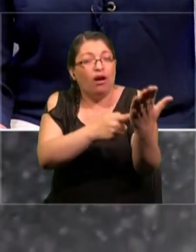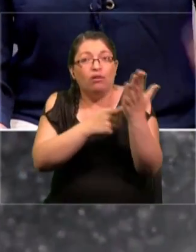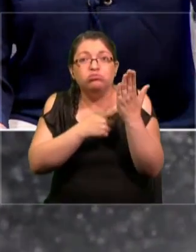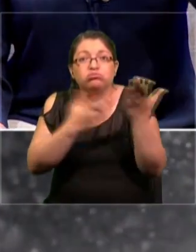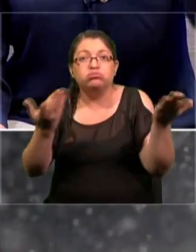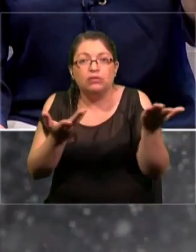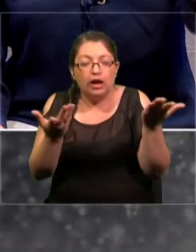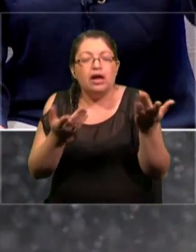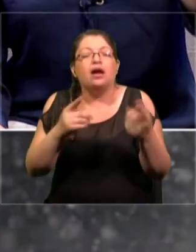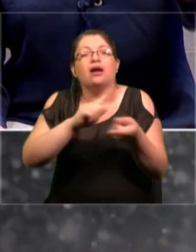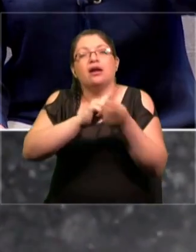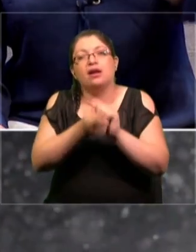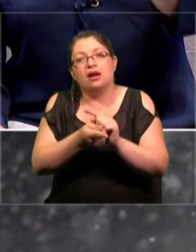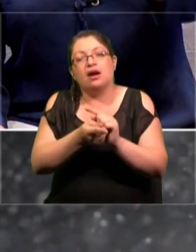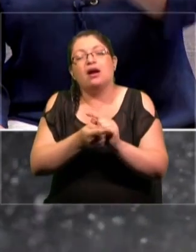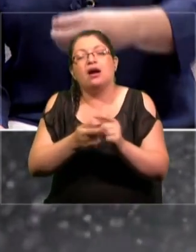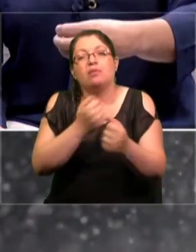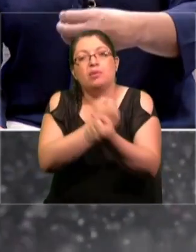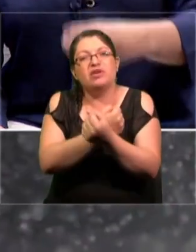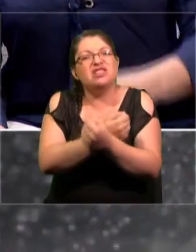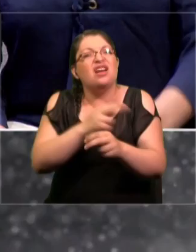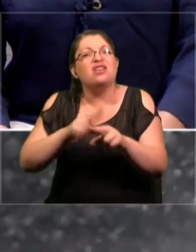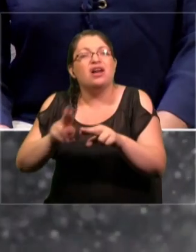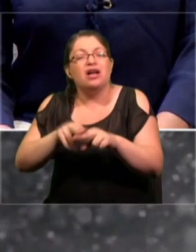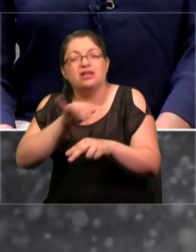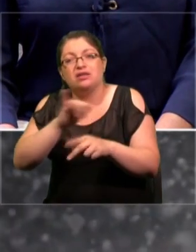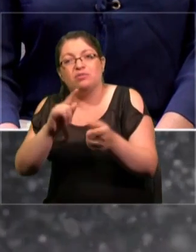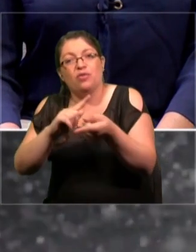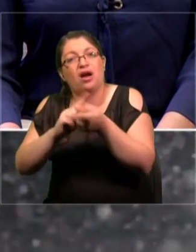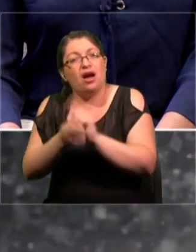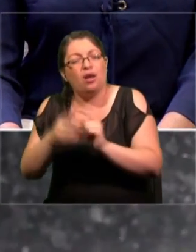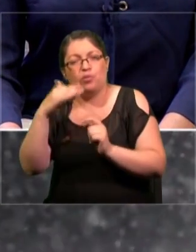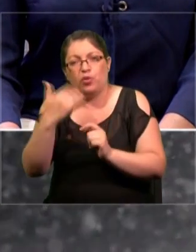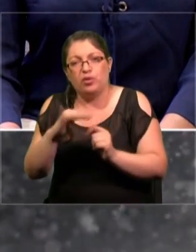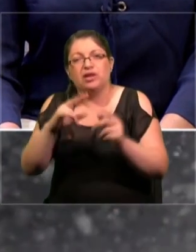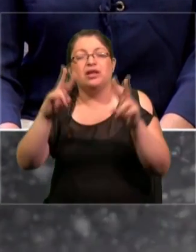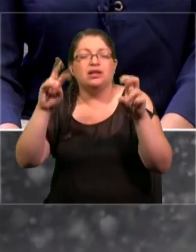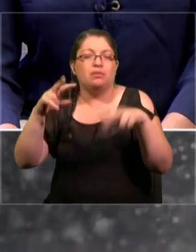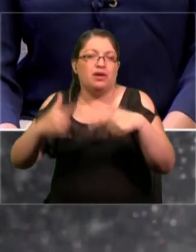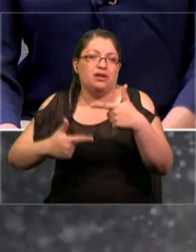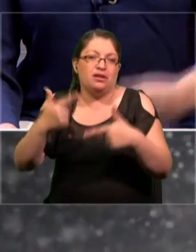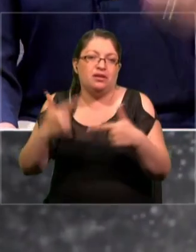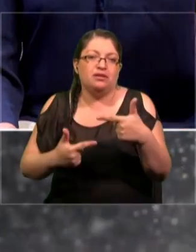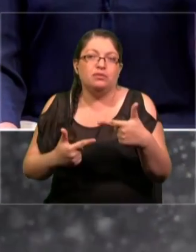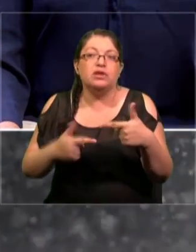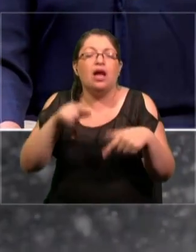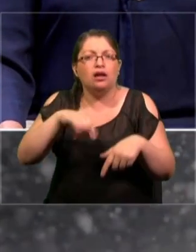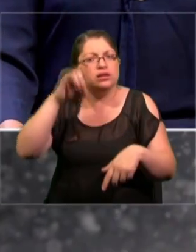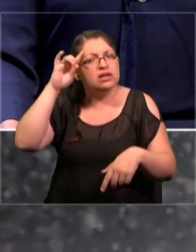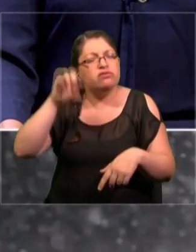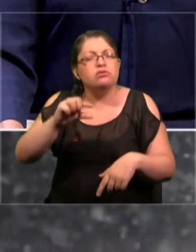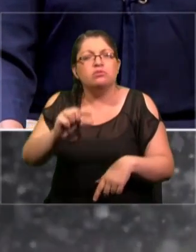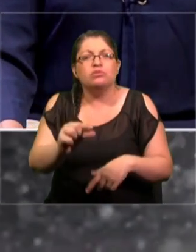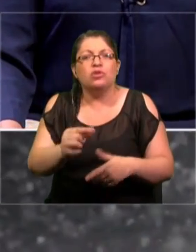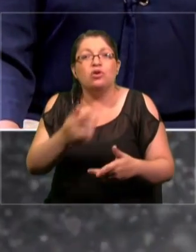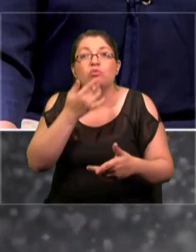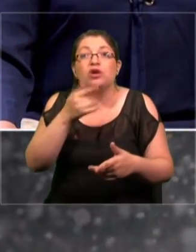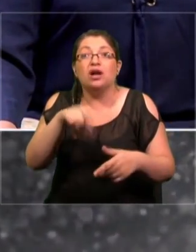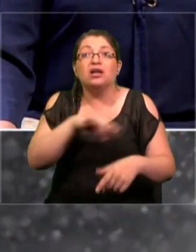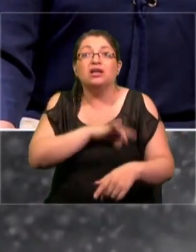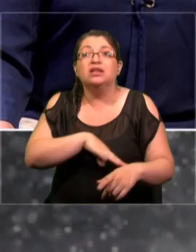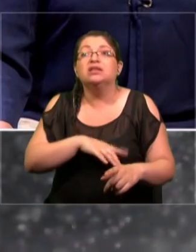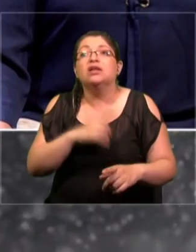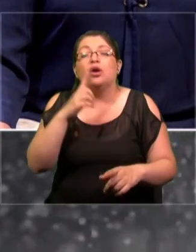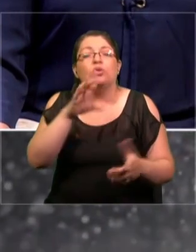que la reforma policial trae de la mano cambios importantes en el mundo de la política. Acá sabemos poco porque Chile es uno